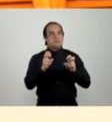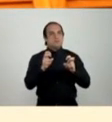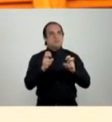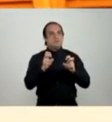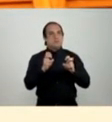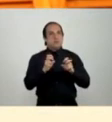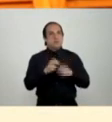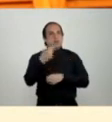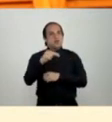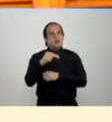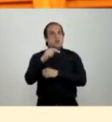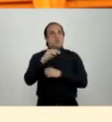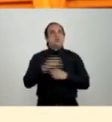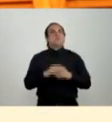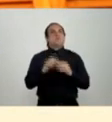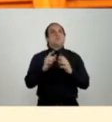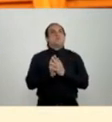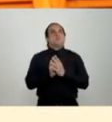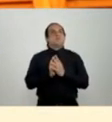Los Impostores,